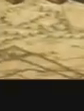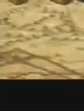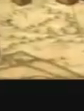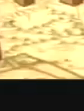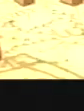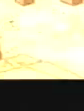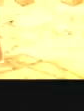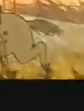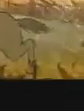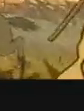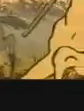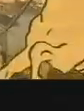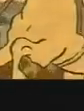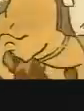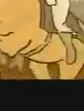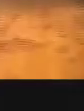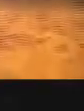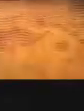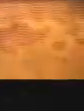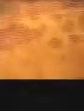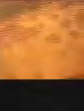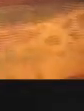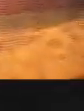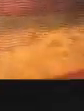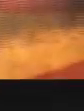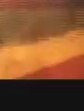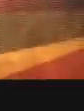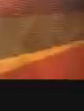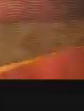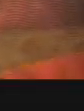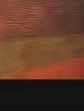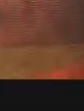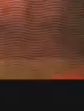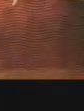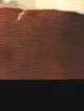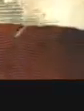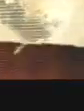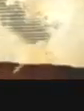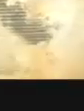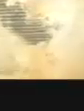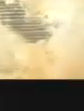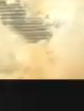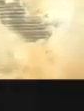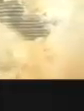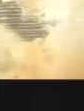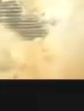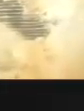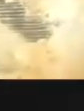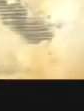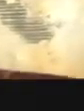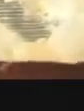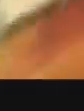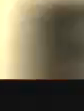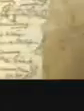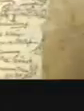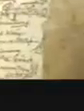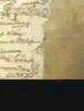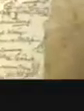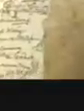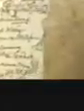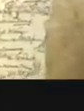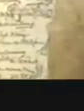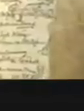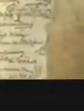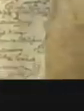colonialismo, la invasión y contra la división. Este paso en Venezuela inició una campaña que más tarde